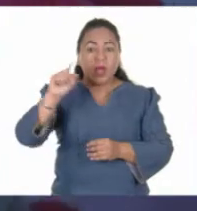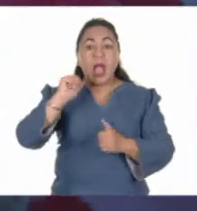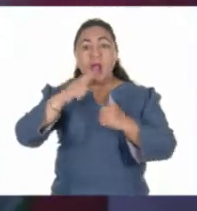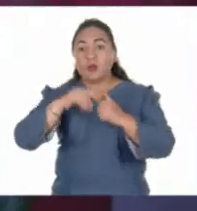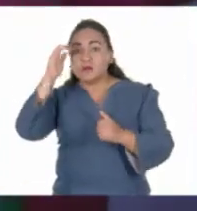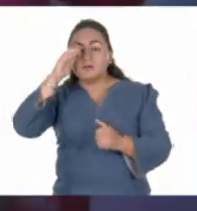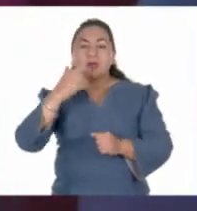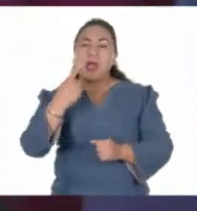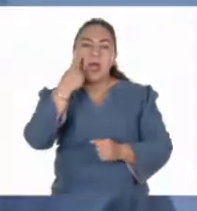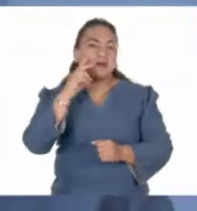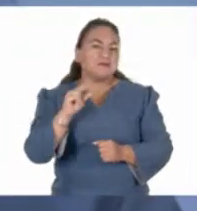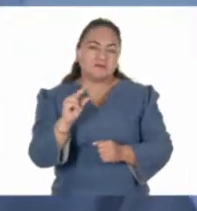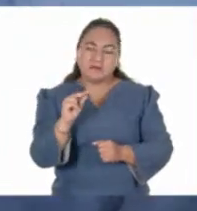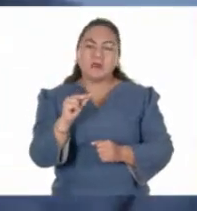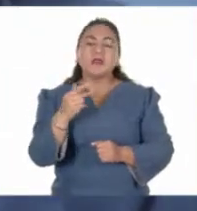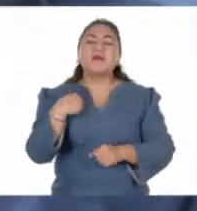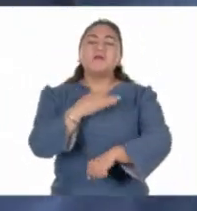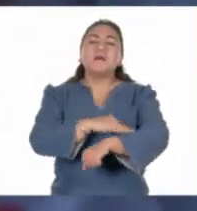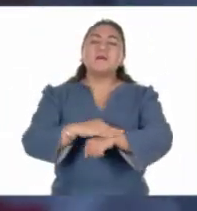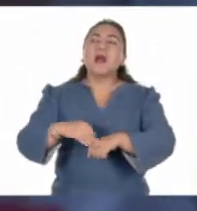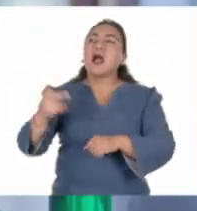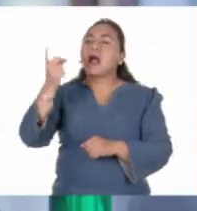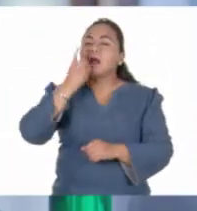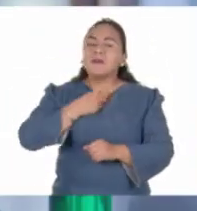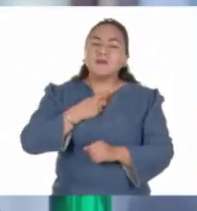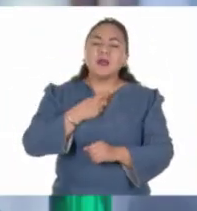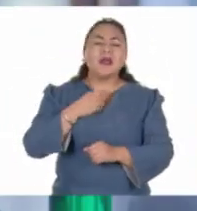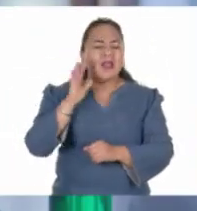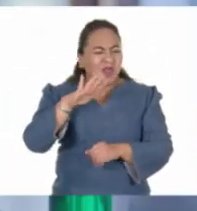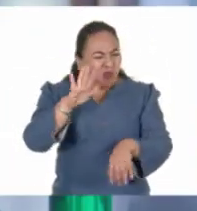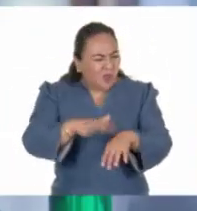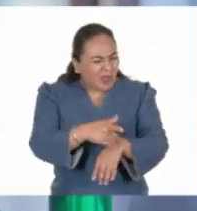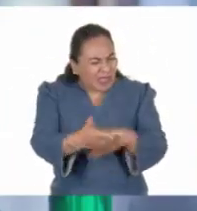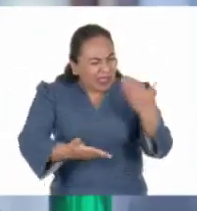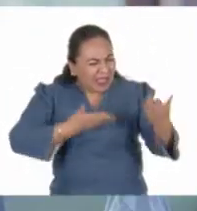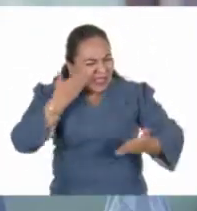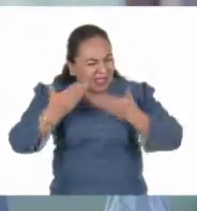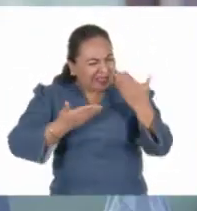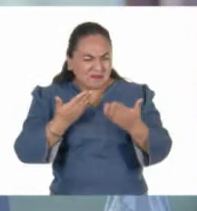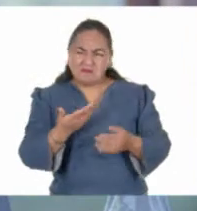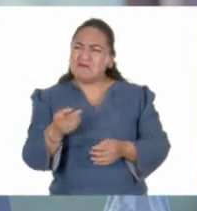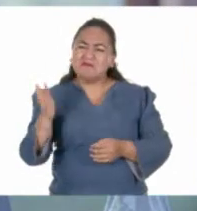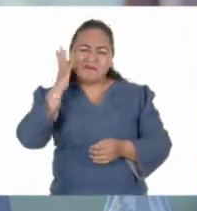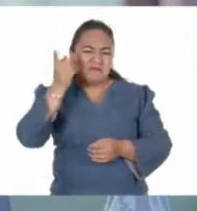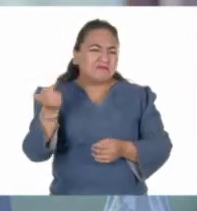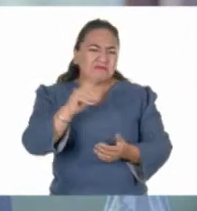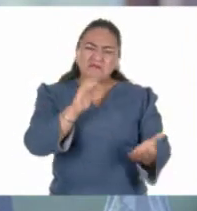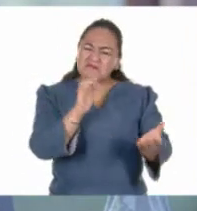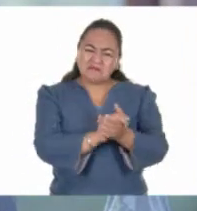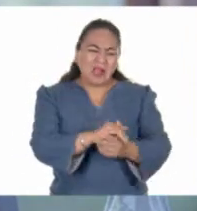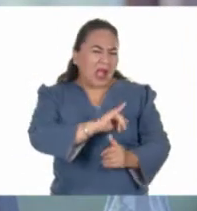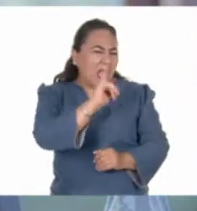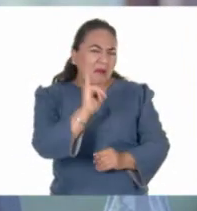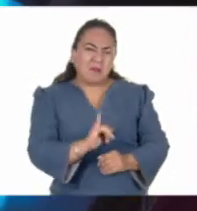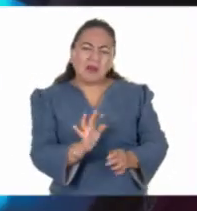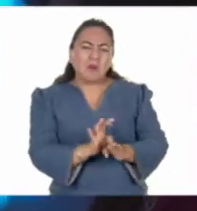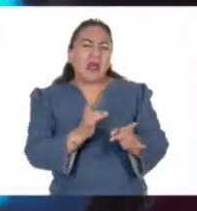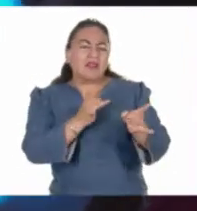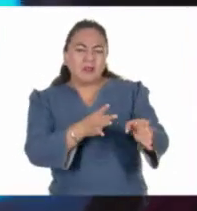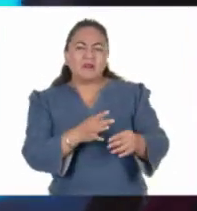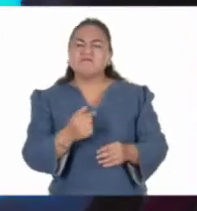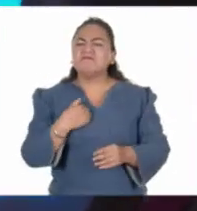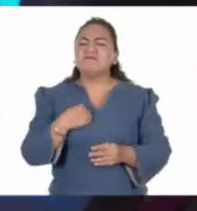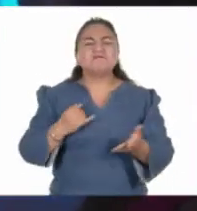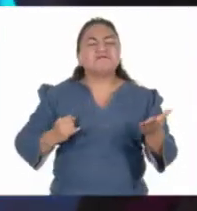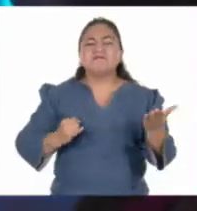alguna ciencia y nunca faltó el familiar que me dijera, ¿por qué estudias eso? Nadie se va a querer casar contigo.